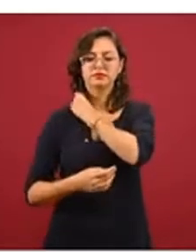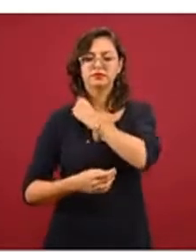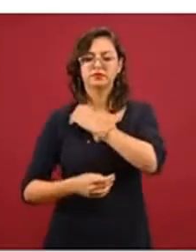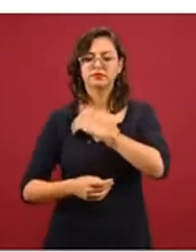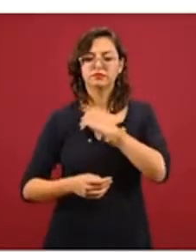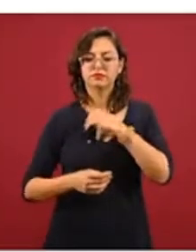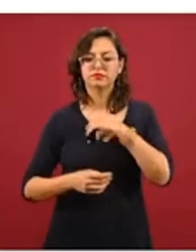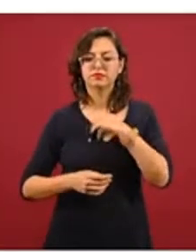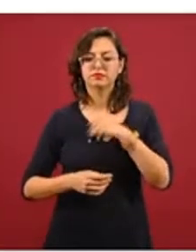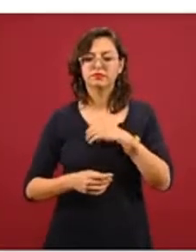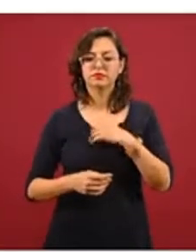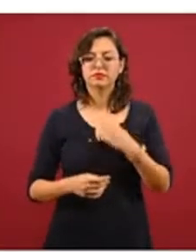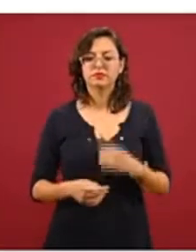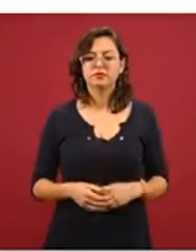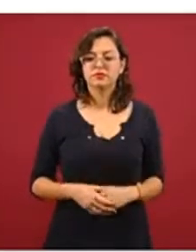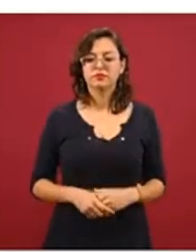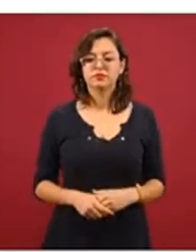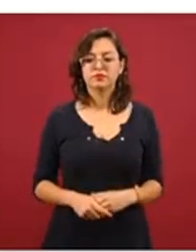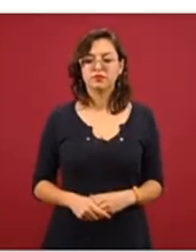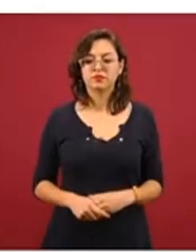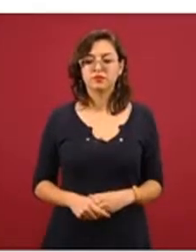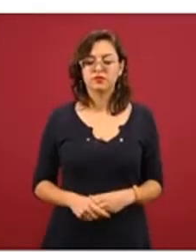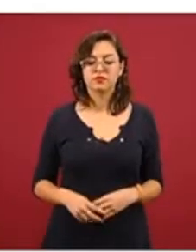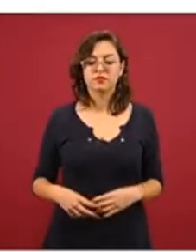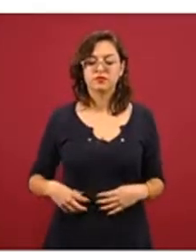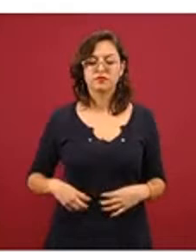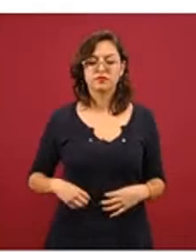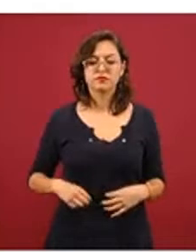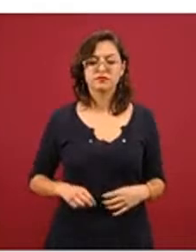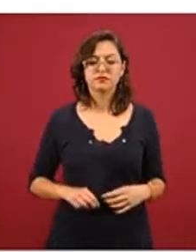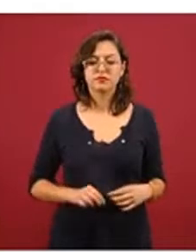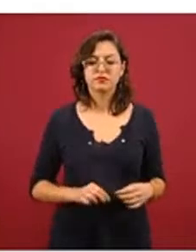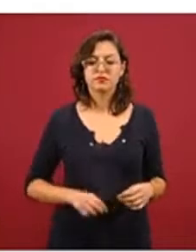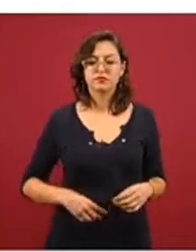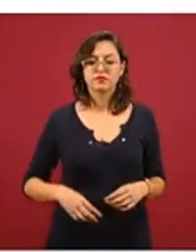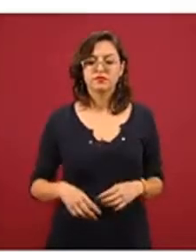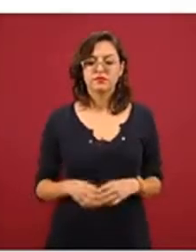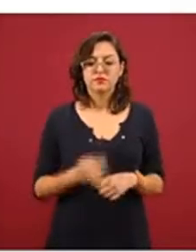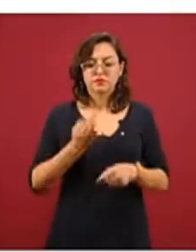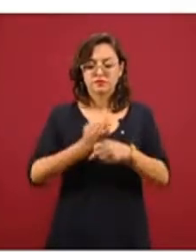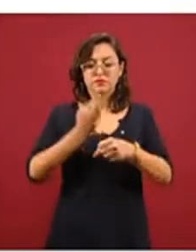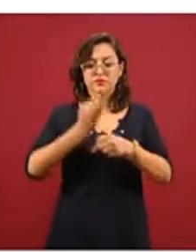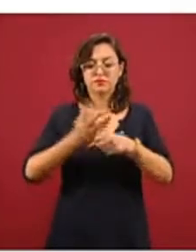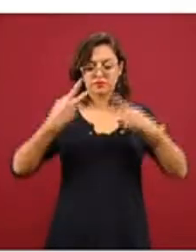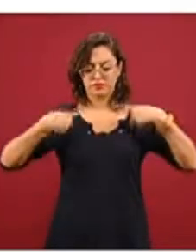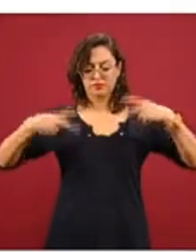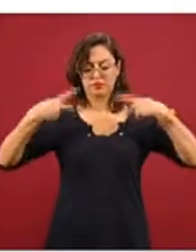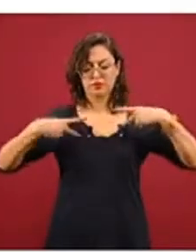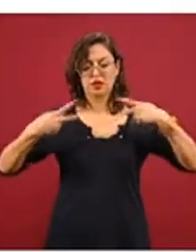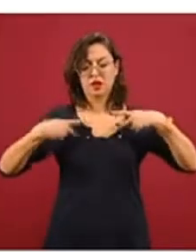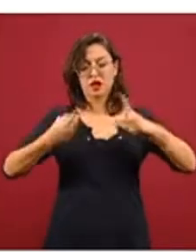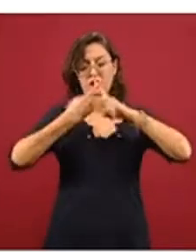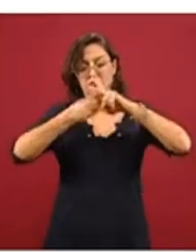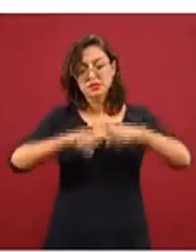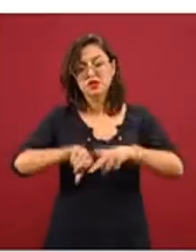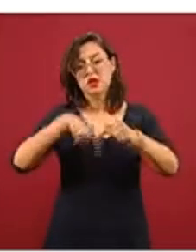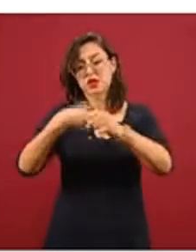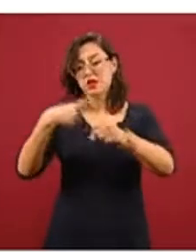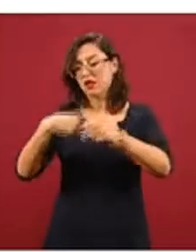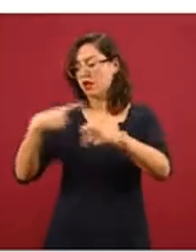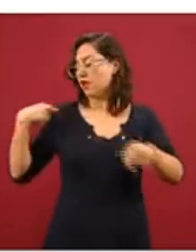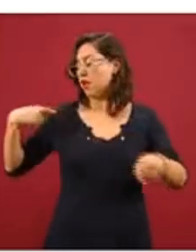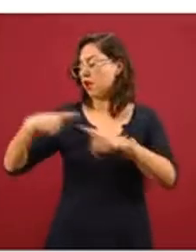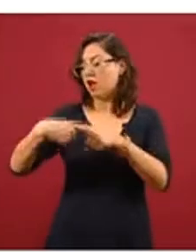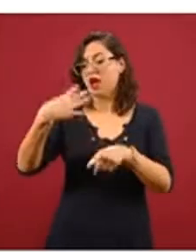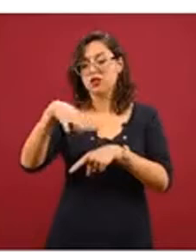casos que nosotros definimos como activos, es decir, personas que iniciaron con los signos y síntomas en los últimos